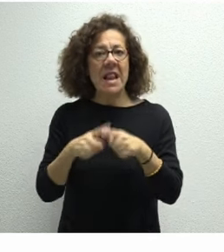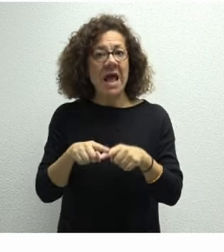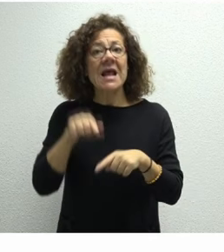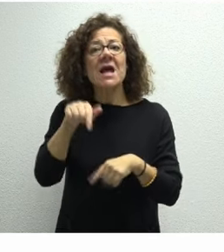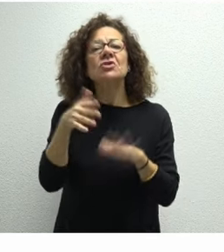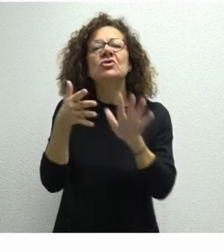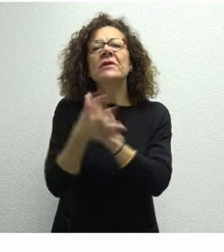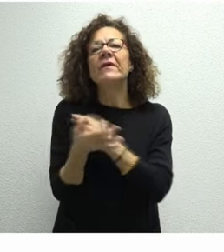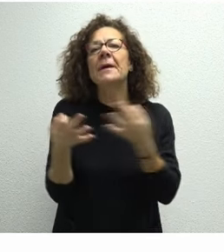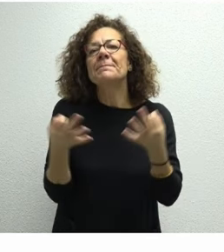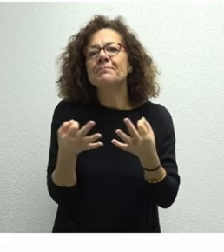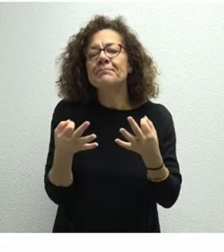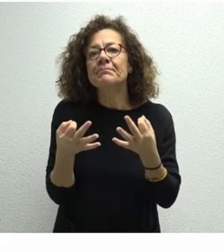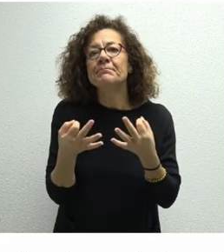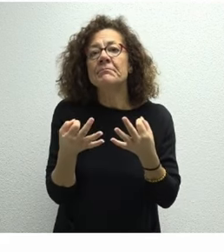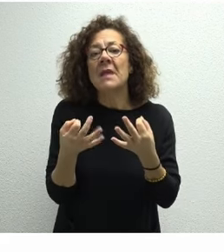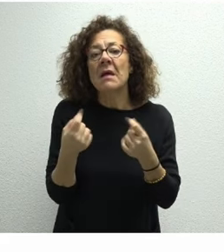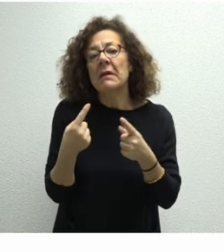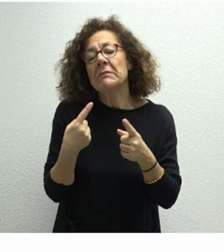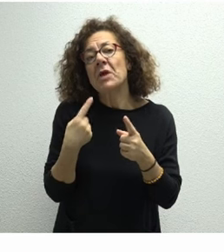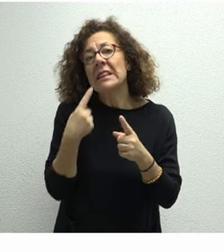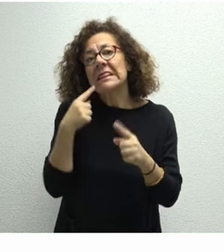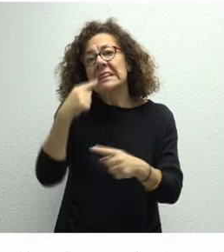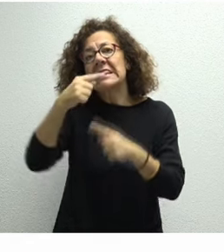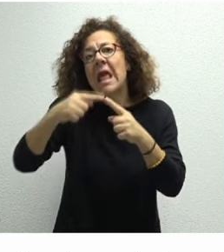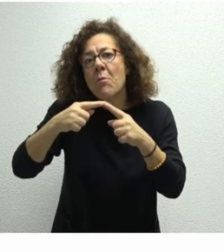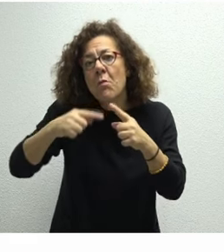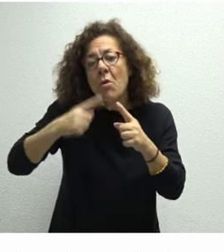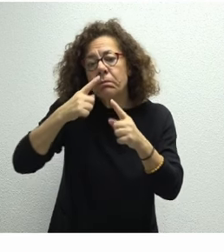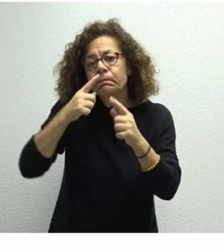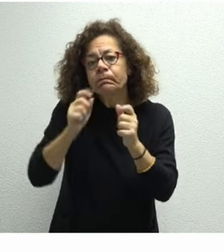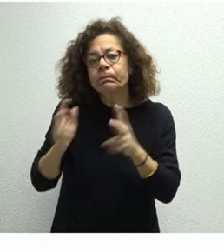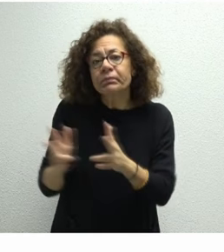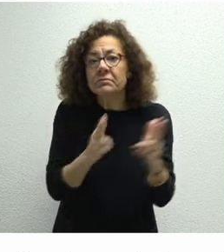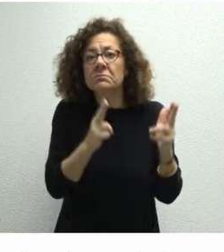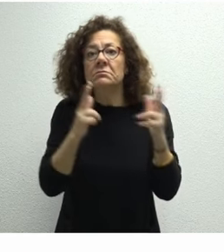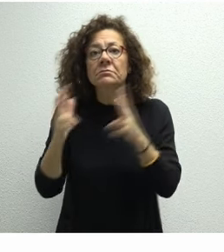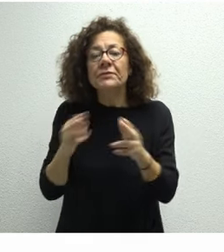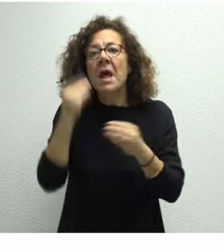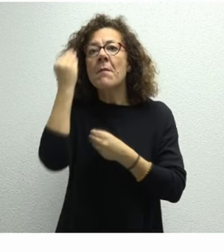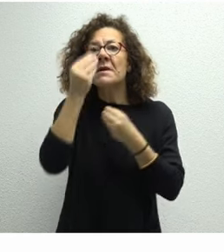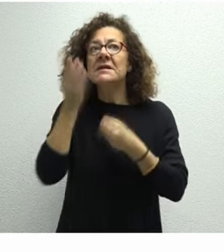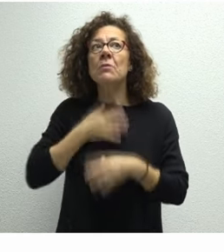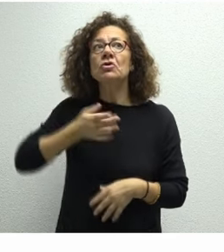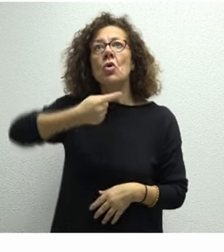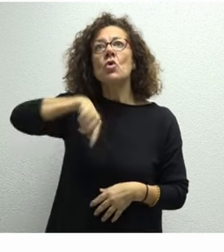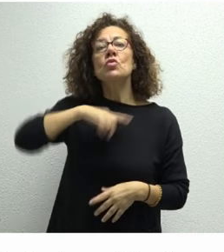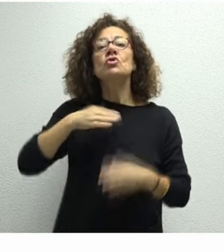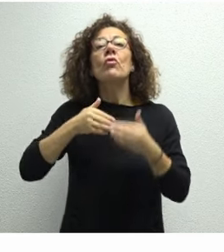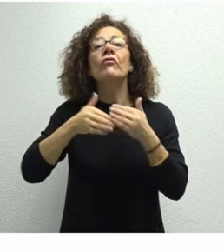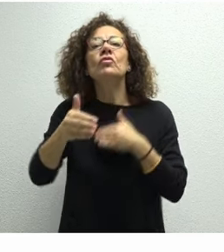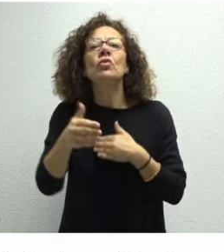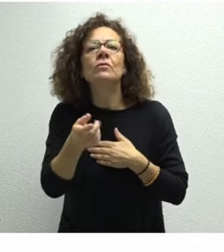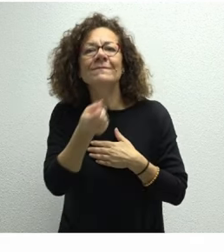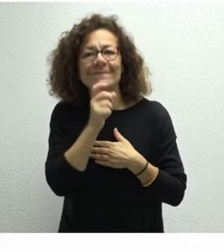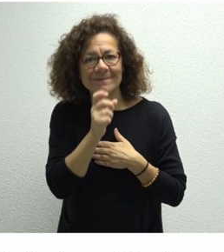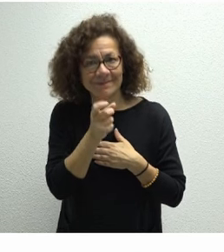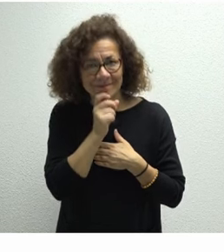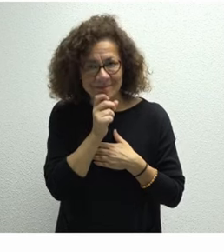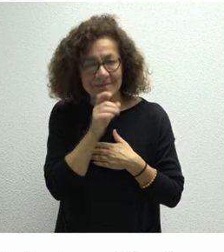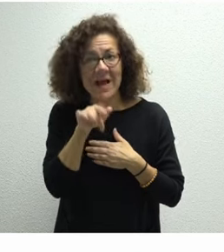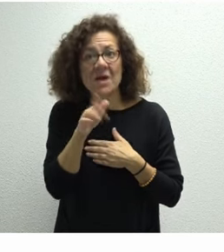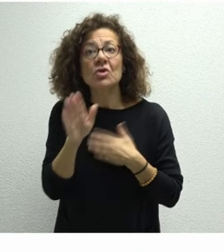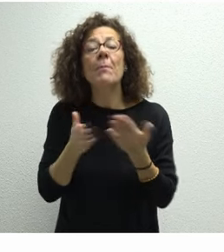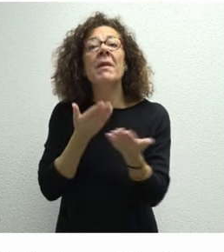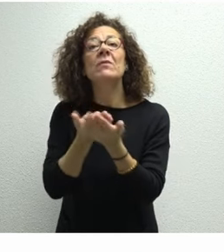esto supone que cada x tiempo Pues nos planteamos el rumbo de nuestro futuro y para ello